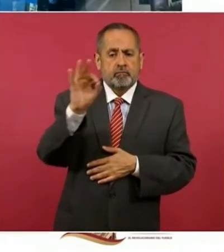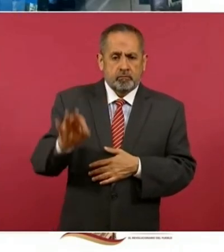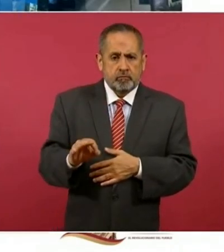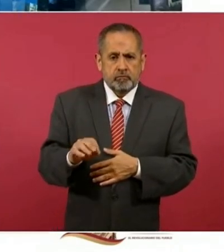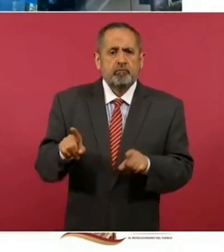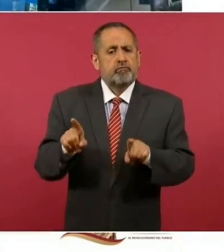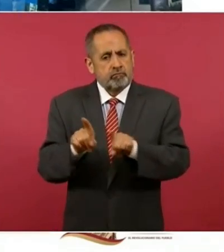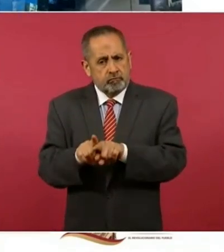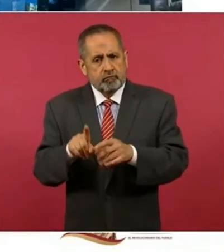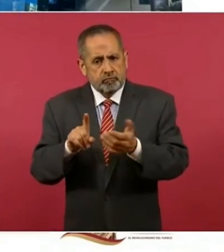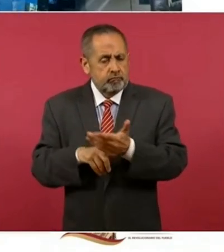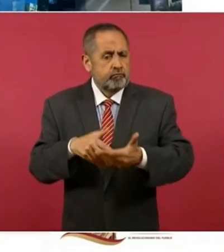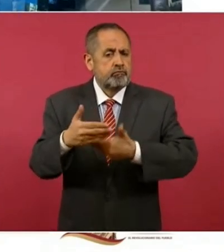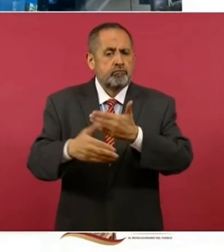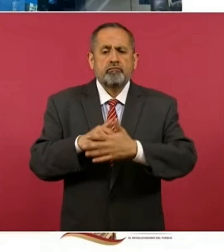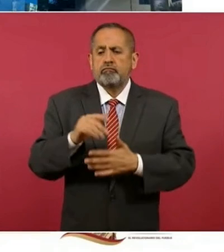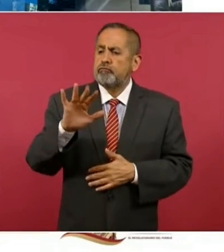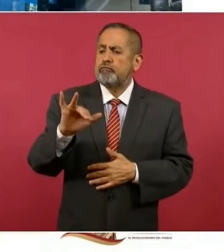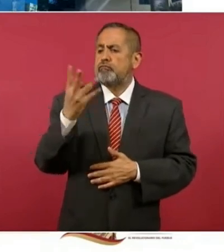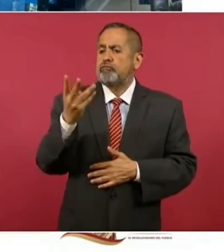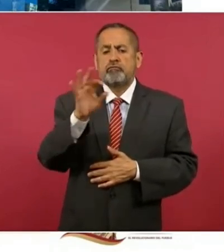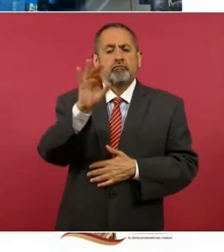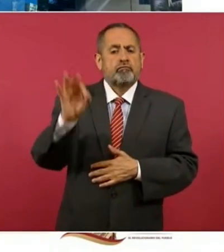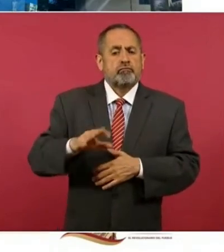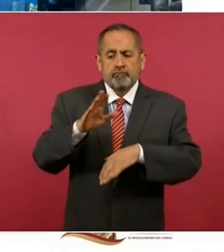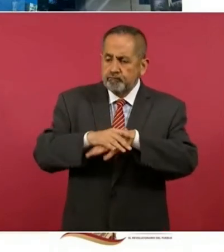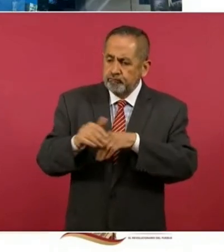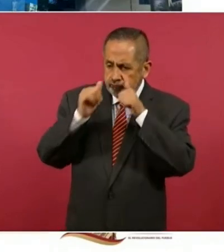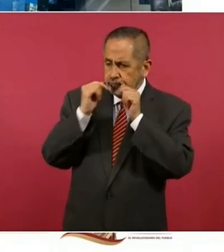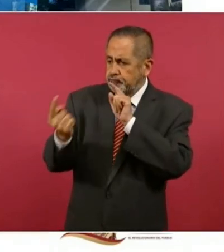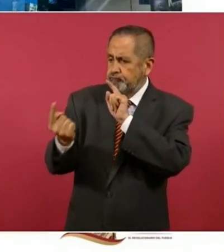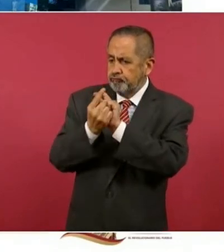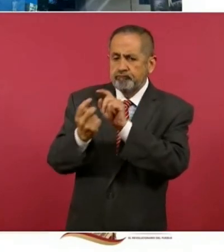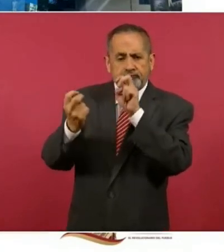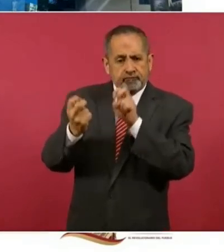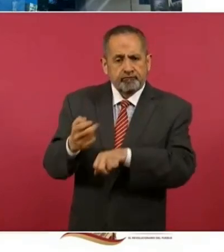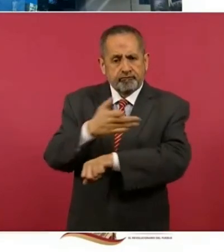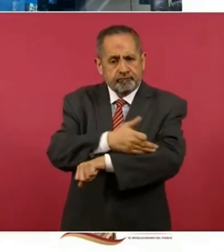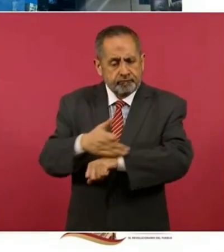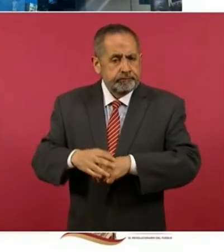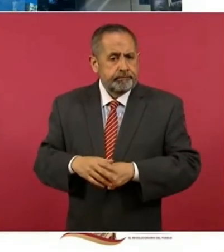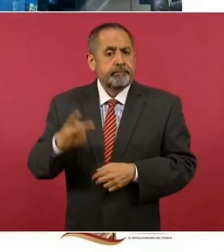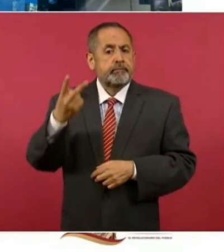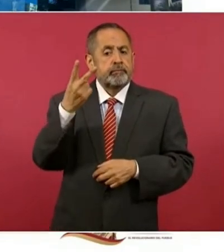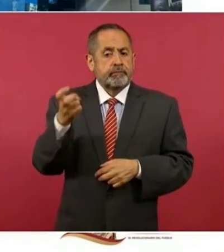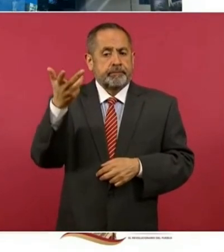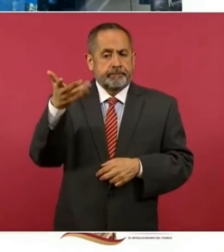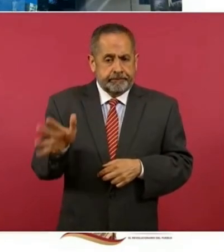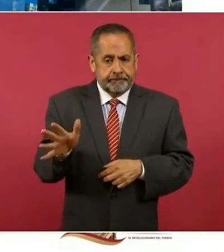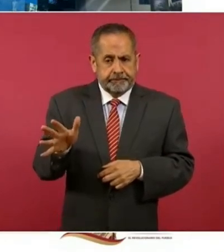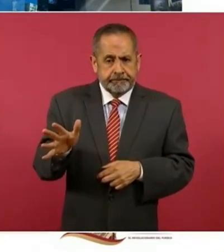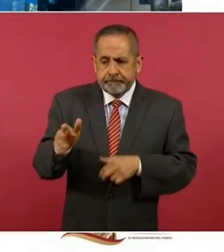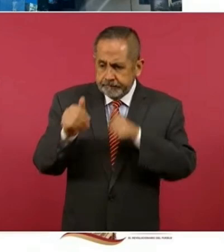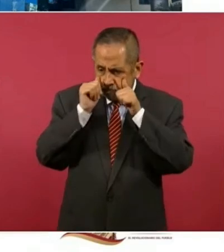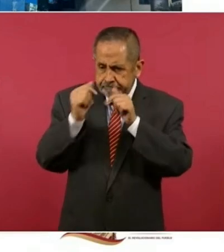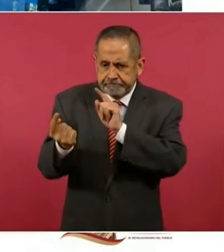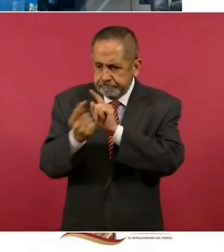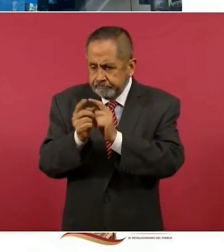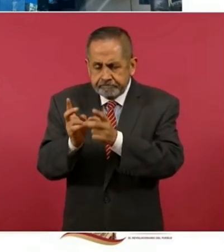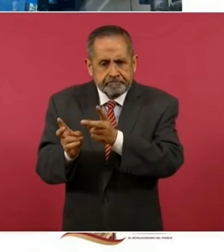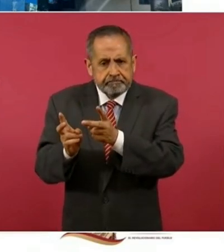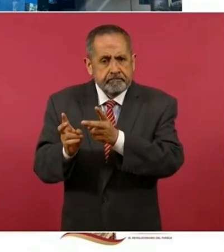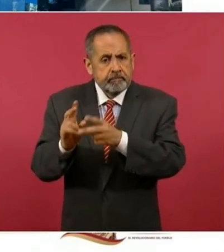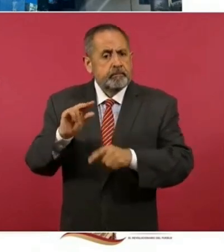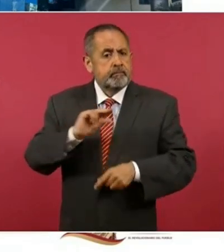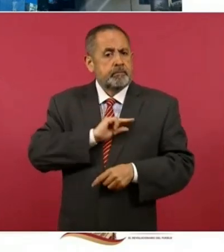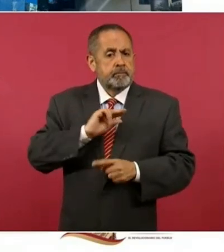ha incrementado. Hay 54% más consultas de medicina familiar, 210 consultas más de